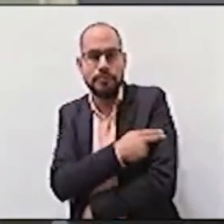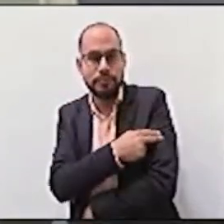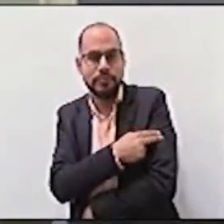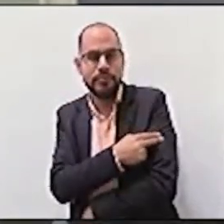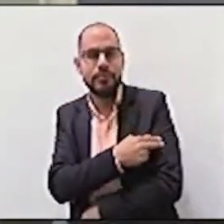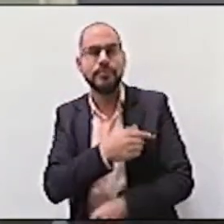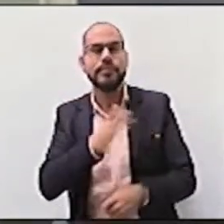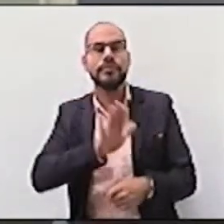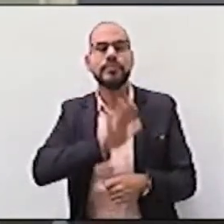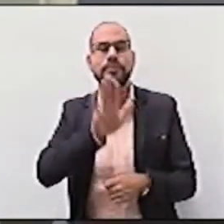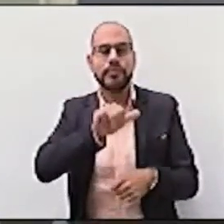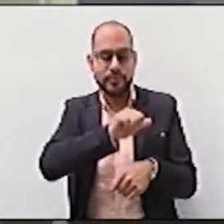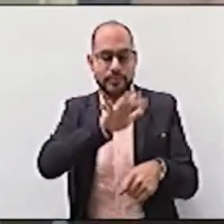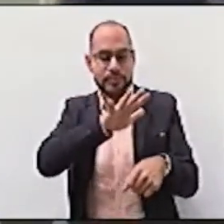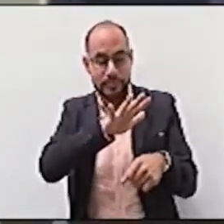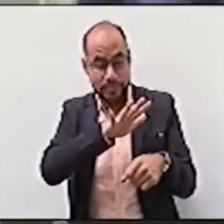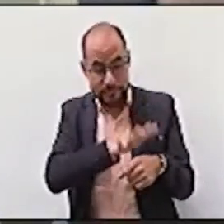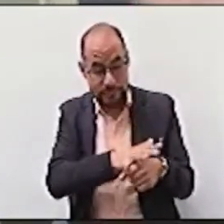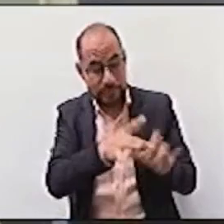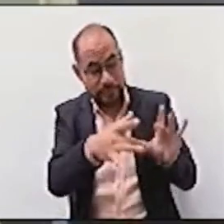administrativo que dependa